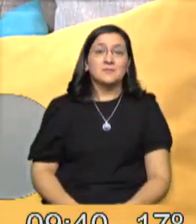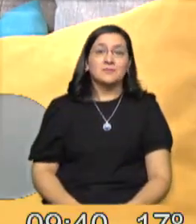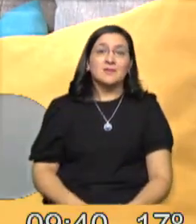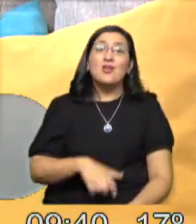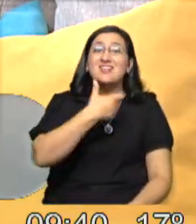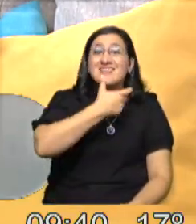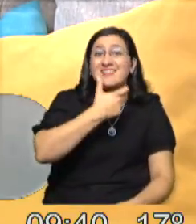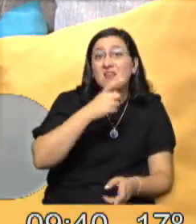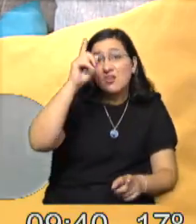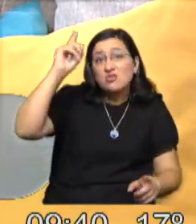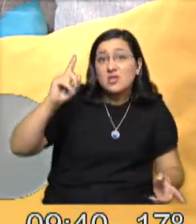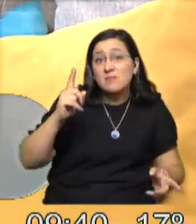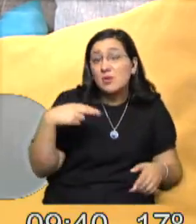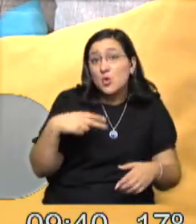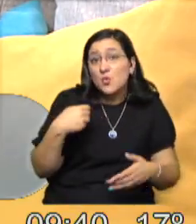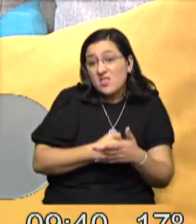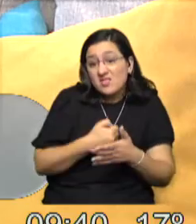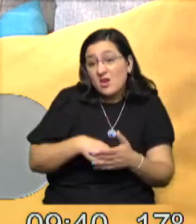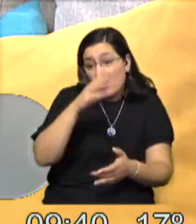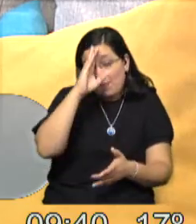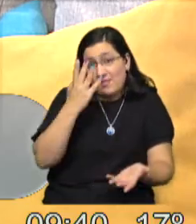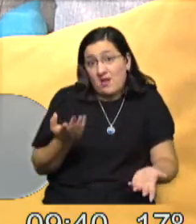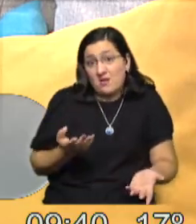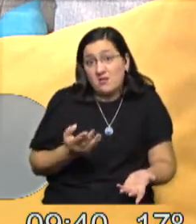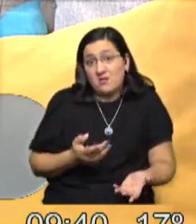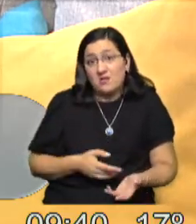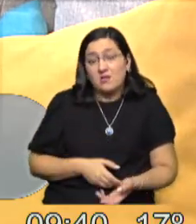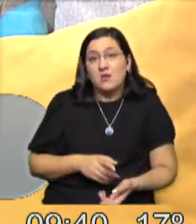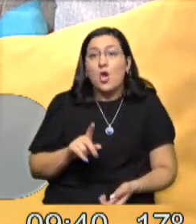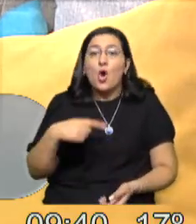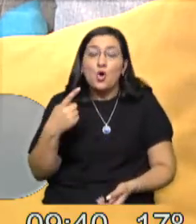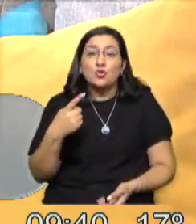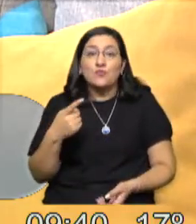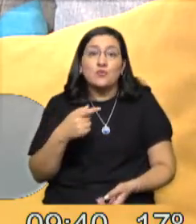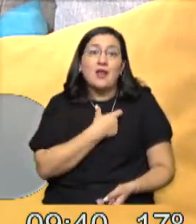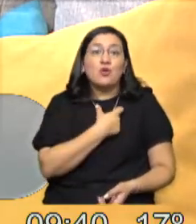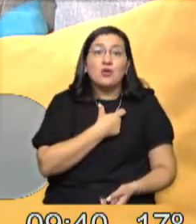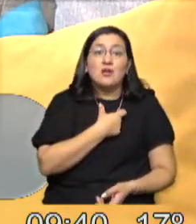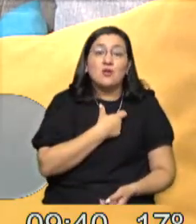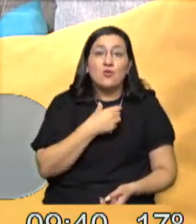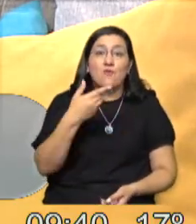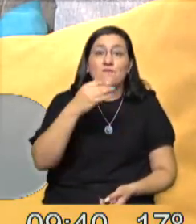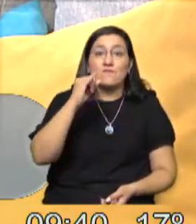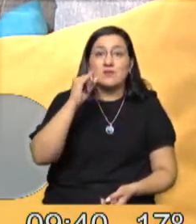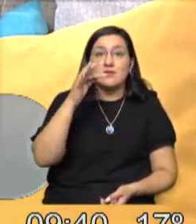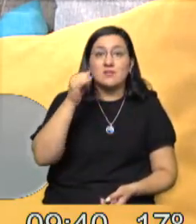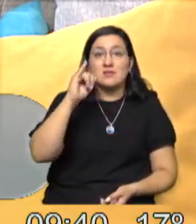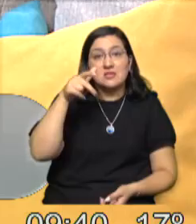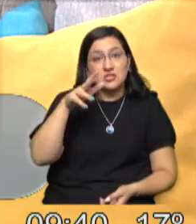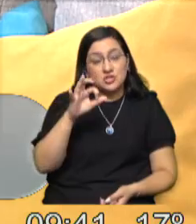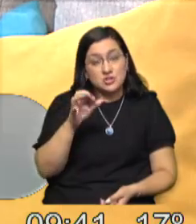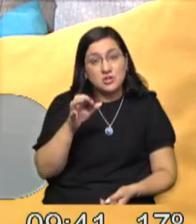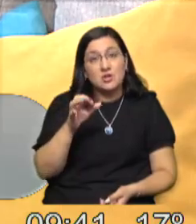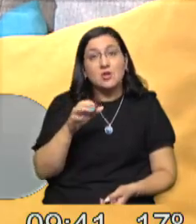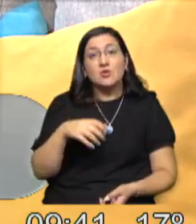se ríen no saben, porque nunca trataron de aprender. Entonces, ahí está el tema. Bueno, hay otros que fueron al British toda la vida y también es parecido. También. Bueno, hay gente para todo.